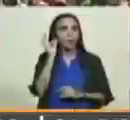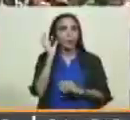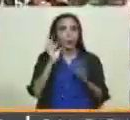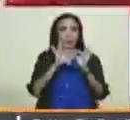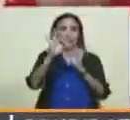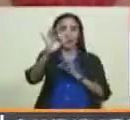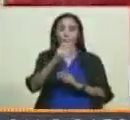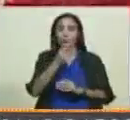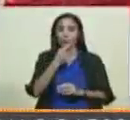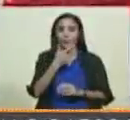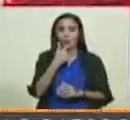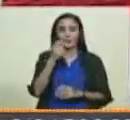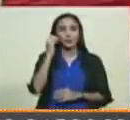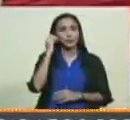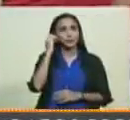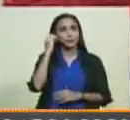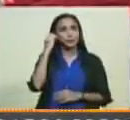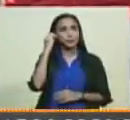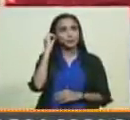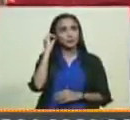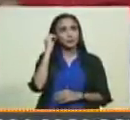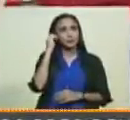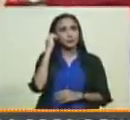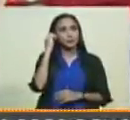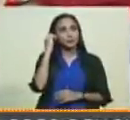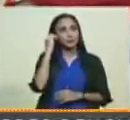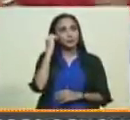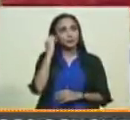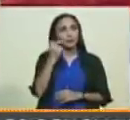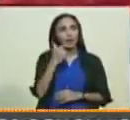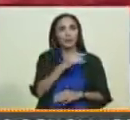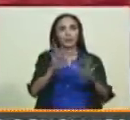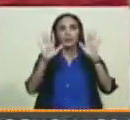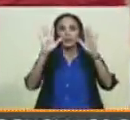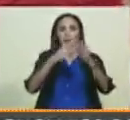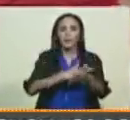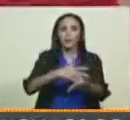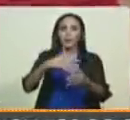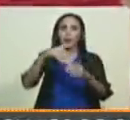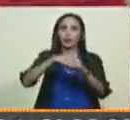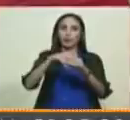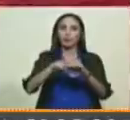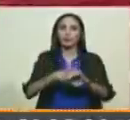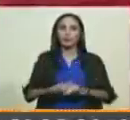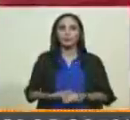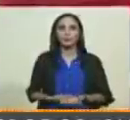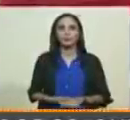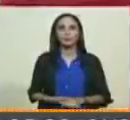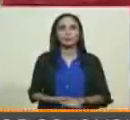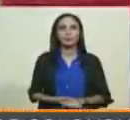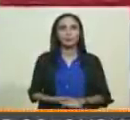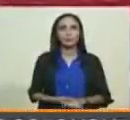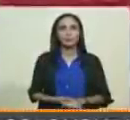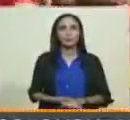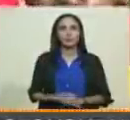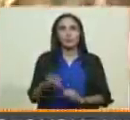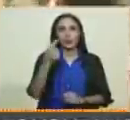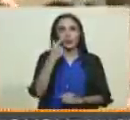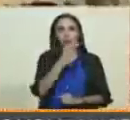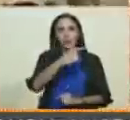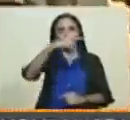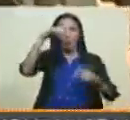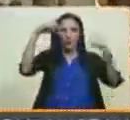qué bonita, mira, con sus 10 millones. Ah, se puso un cintillo de 10